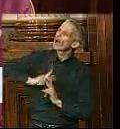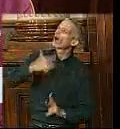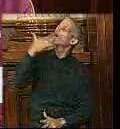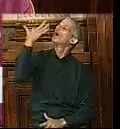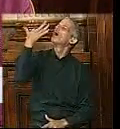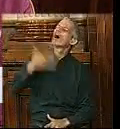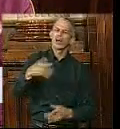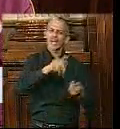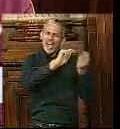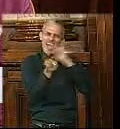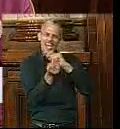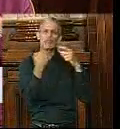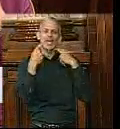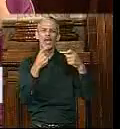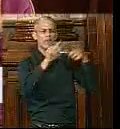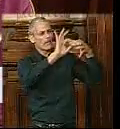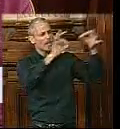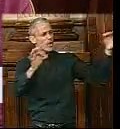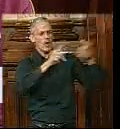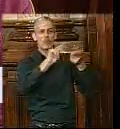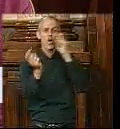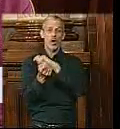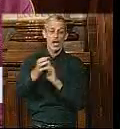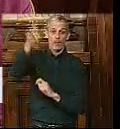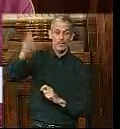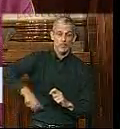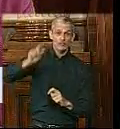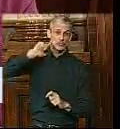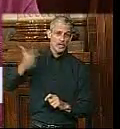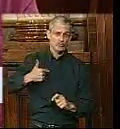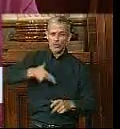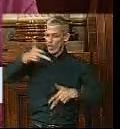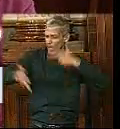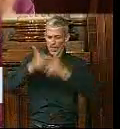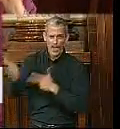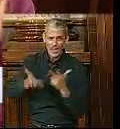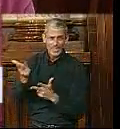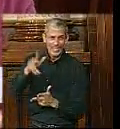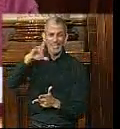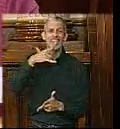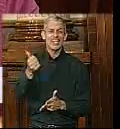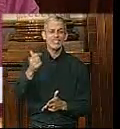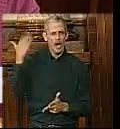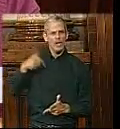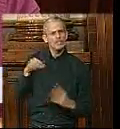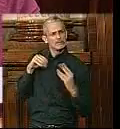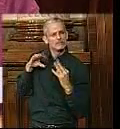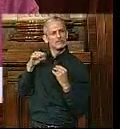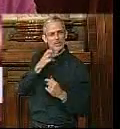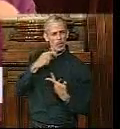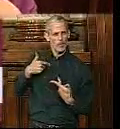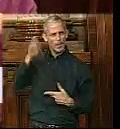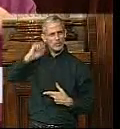en español a una lectura en lengua de señas es un proceso maravilloso, que recién veníamos charlando con